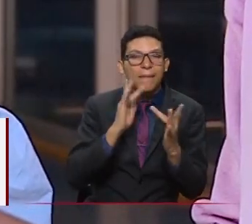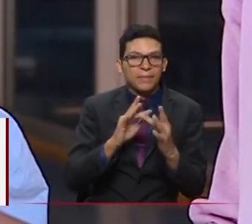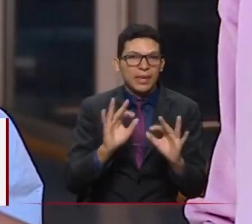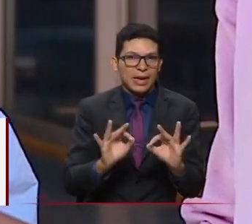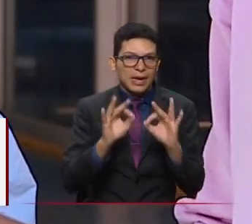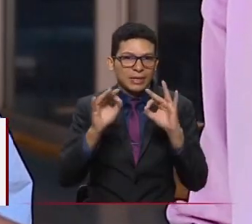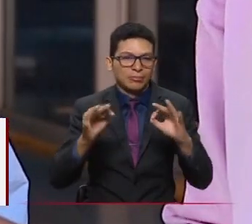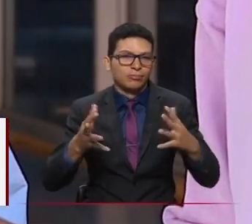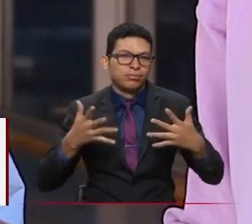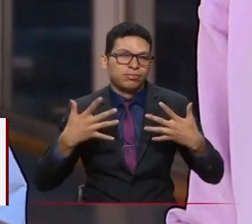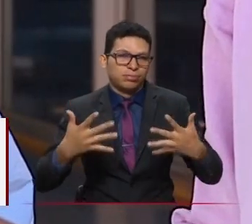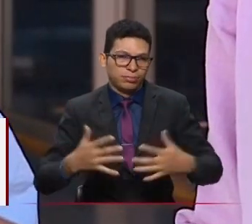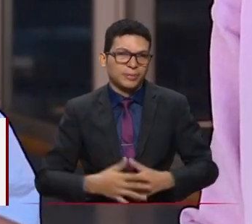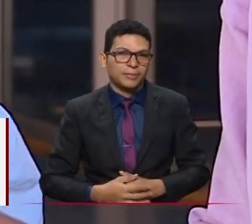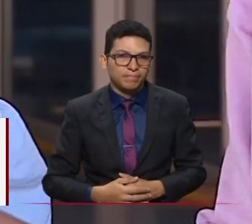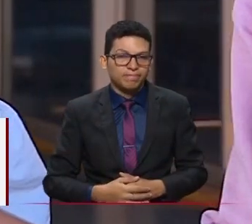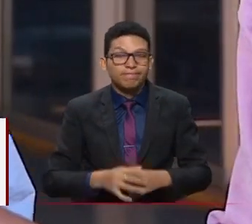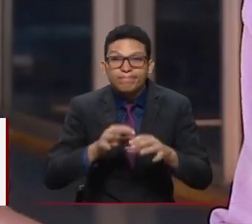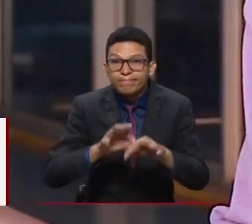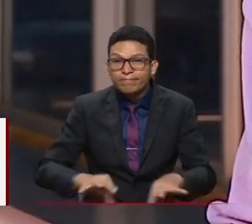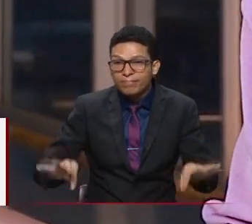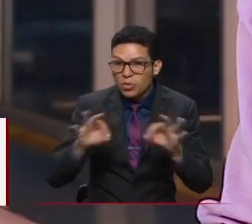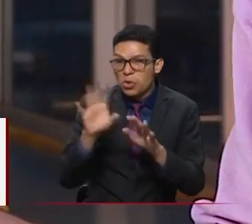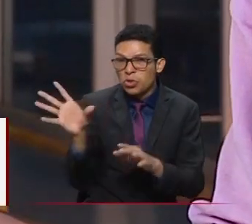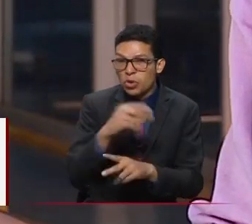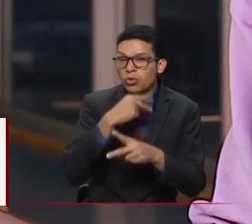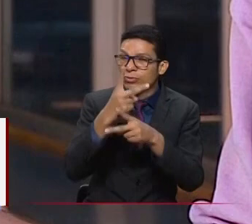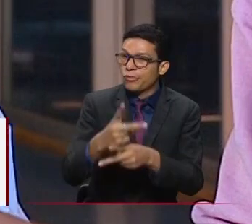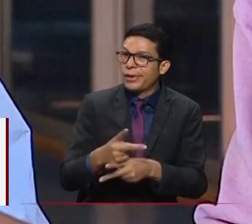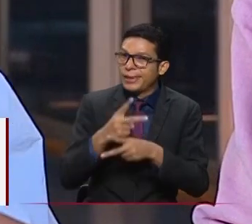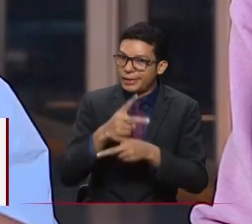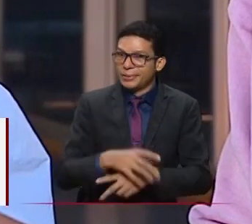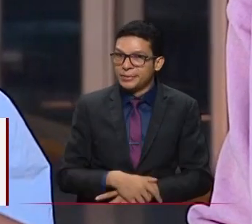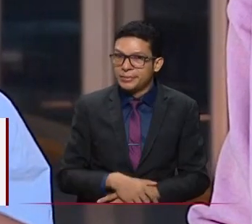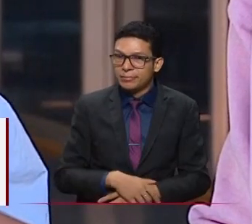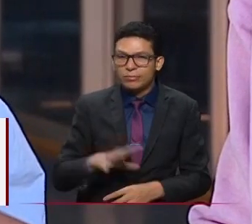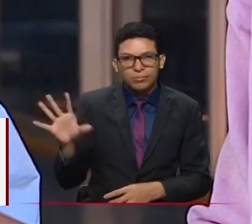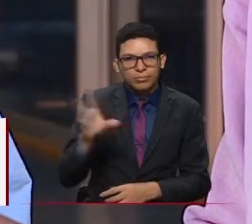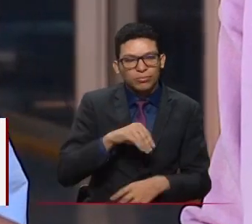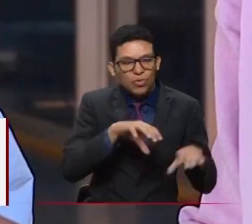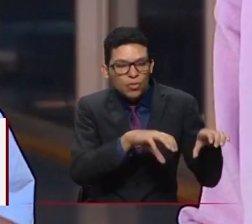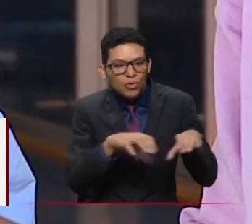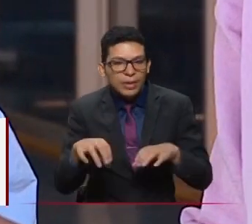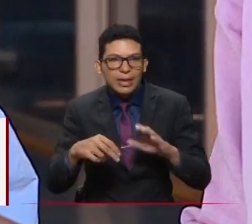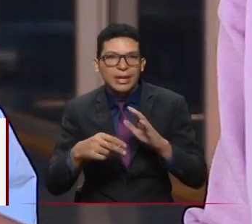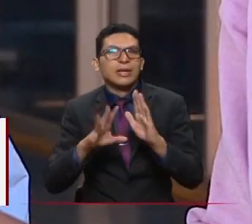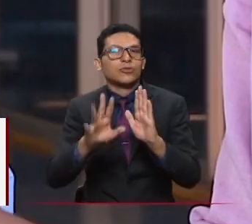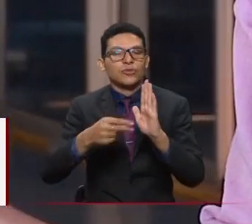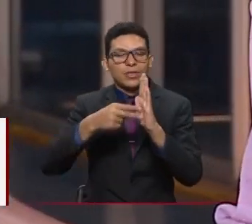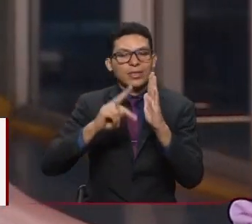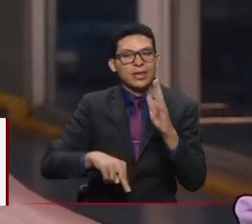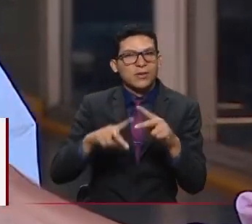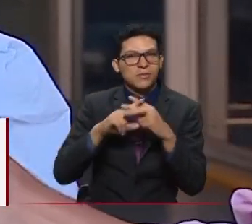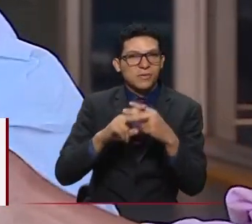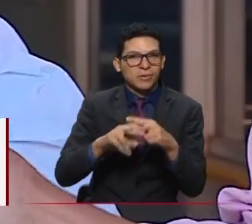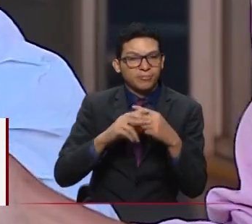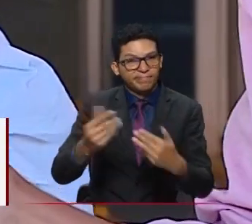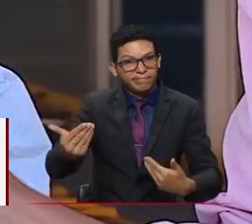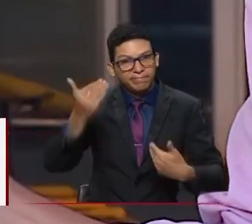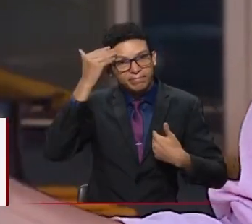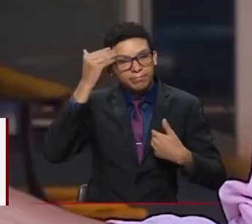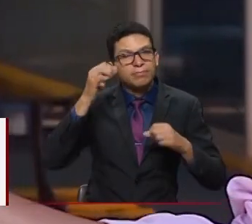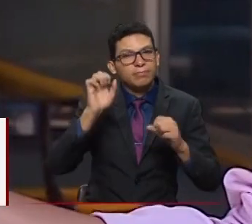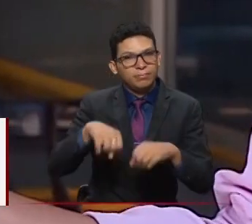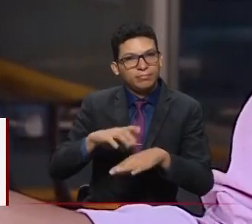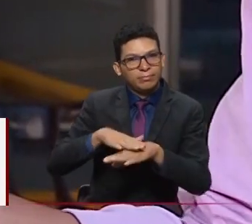del aire. Por eso es muy fundamental que todos cuidemos la calidad del aire y todos hagamos la tecnomecánica con conciencia para